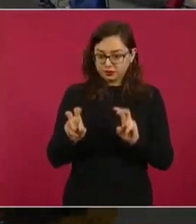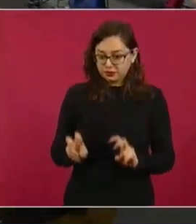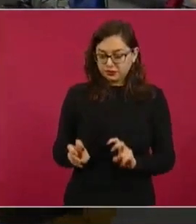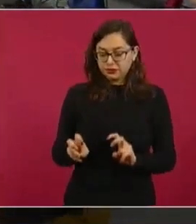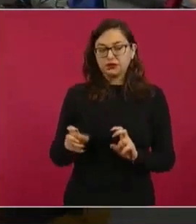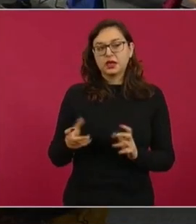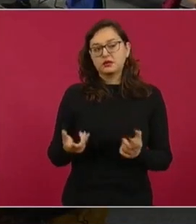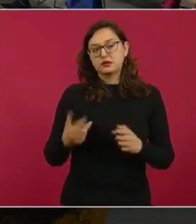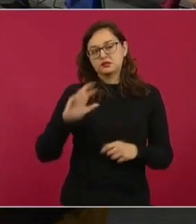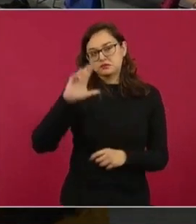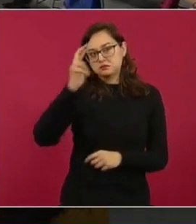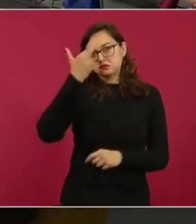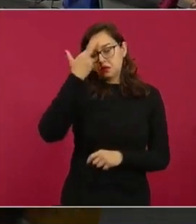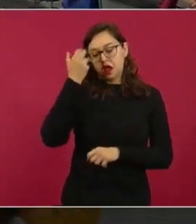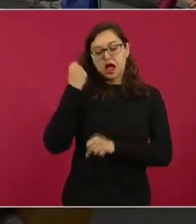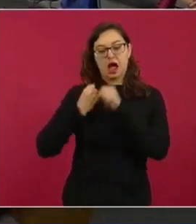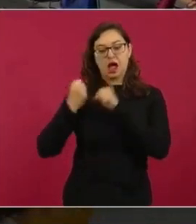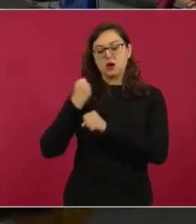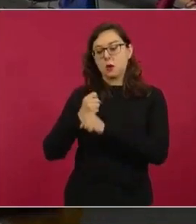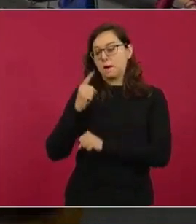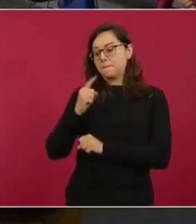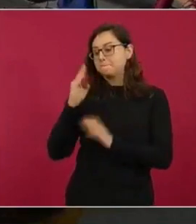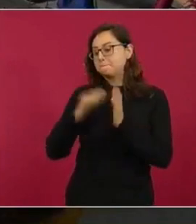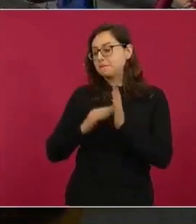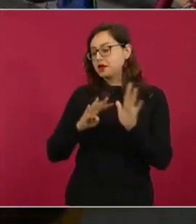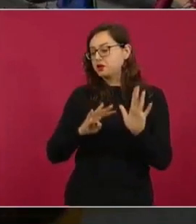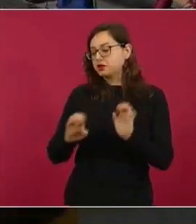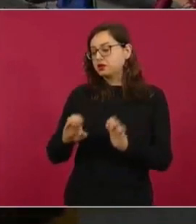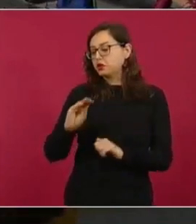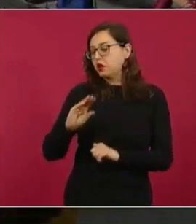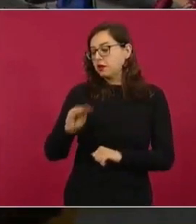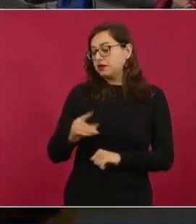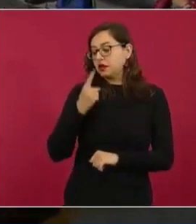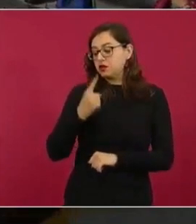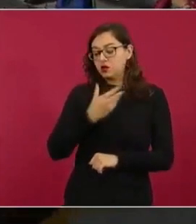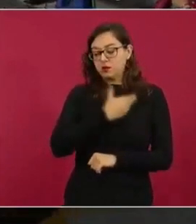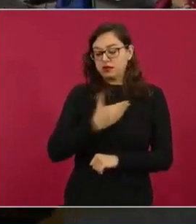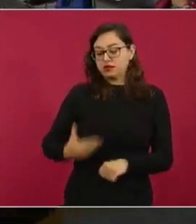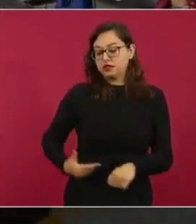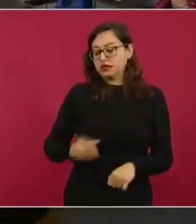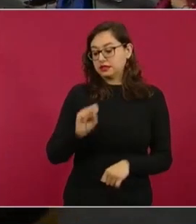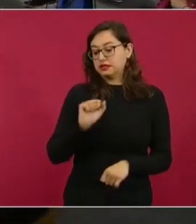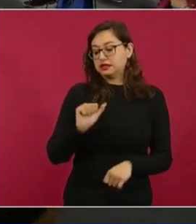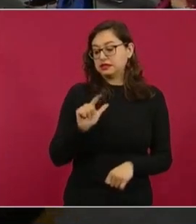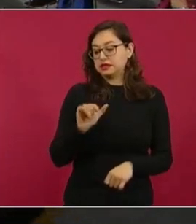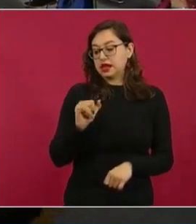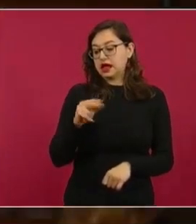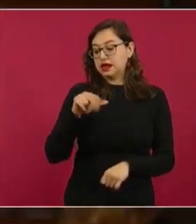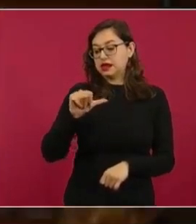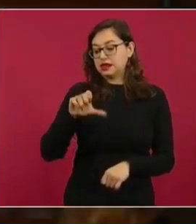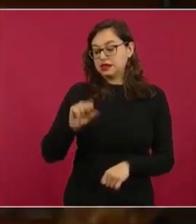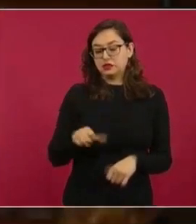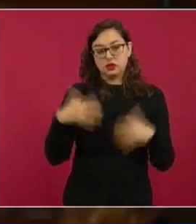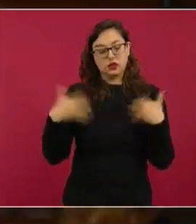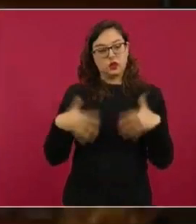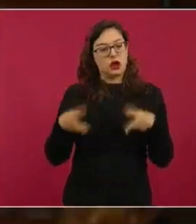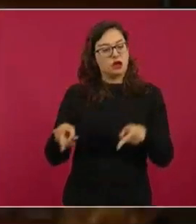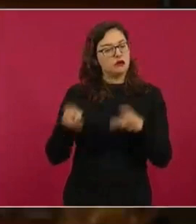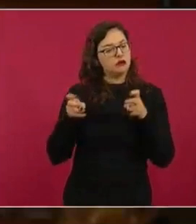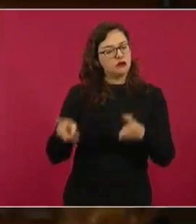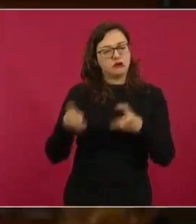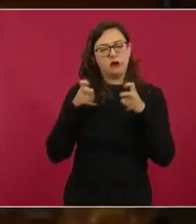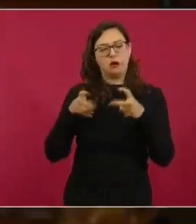1991, en la época mayor del saqueo de la nación, siendo presidente Carlos Salinas de Gortari, este firmó un decreto presidencial donde instruyó a Pedro